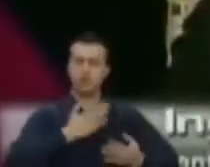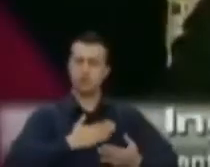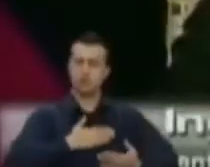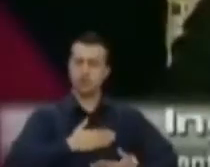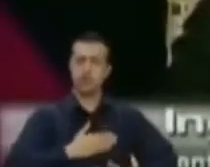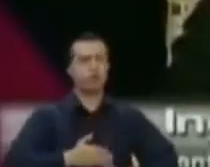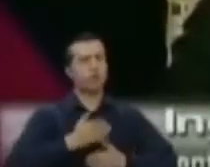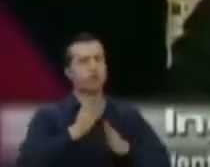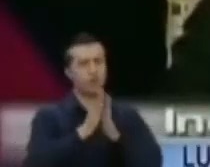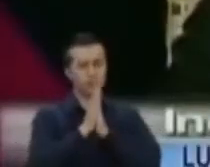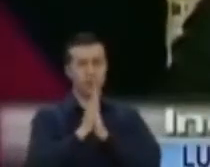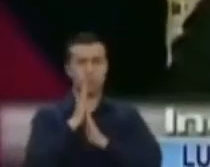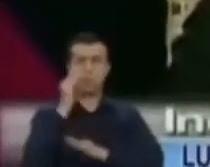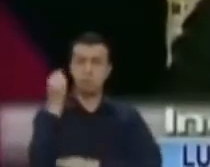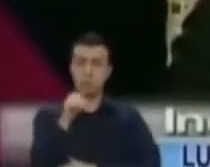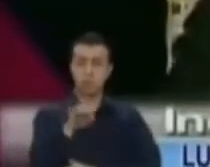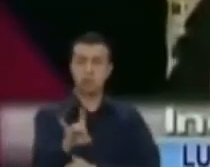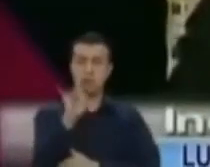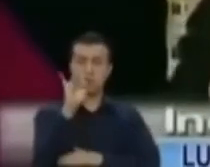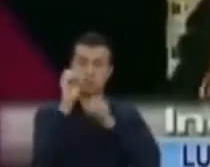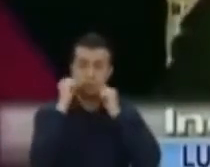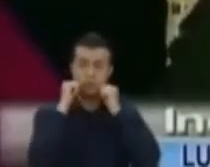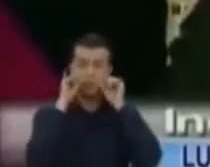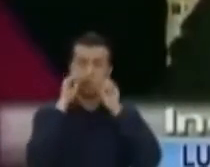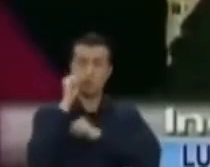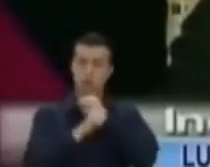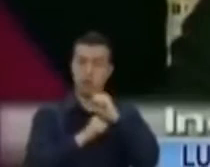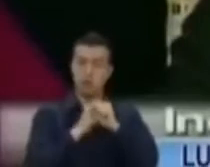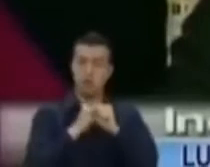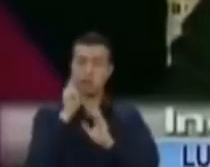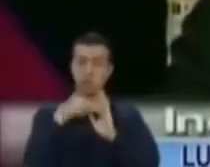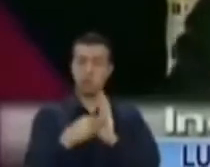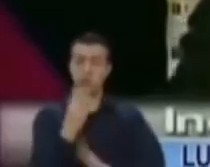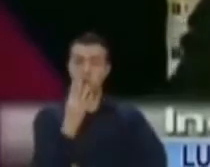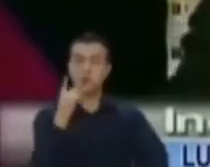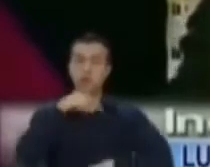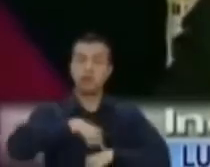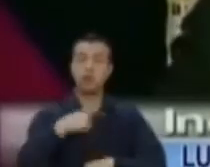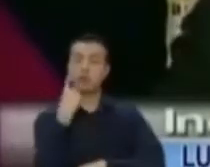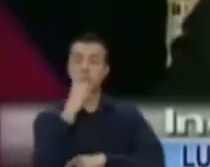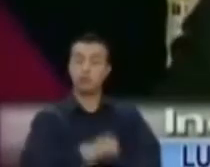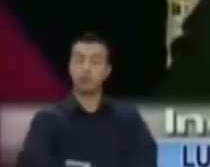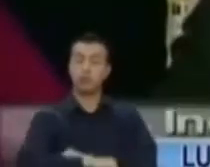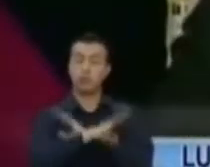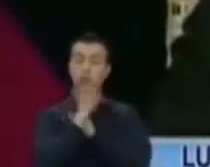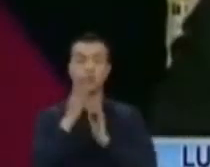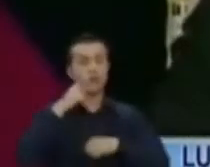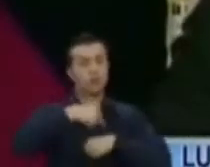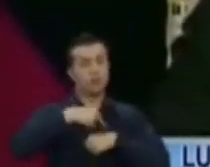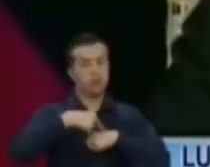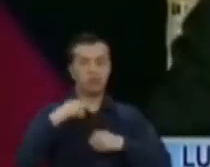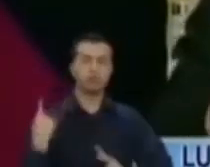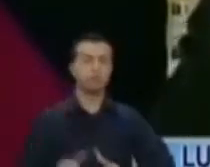convocado para el día miércoles 8 de diciembre de este año a las 11 horas a un periodo extraordinario